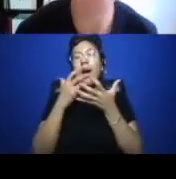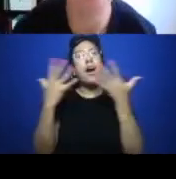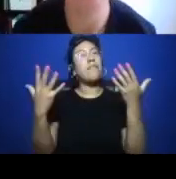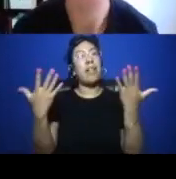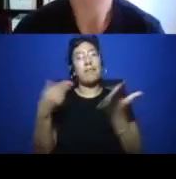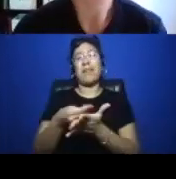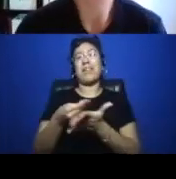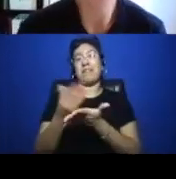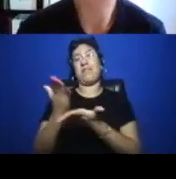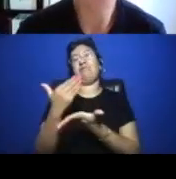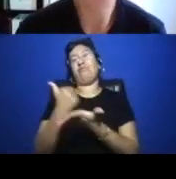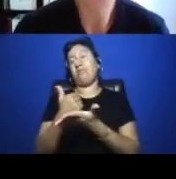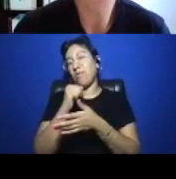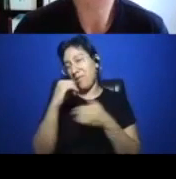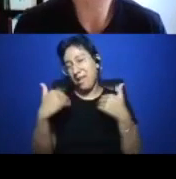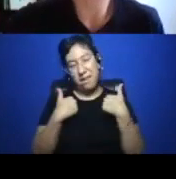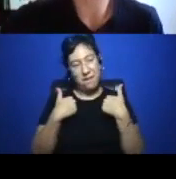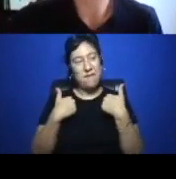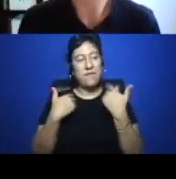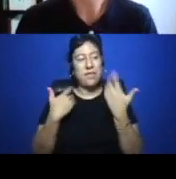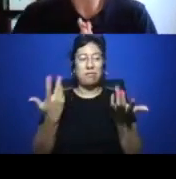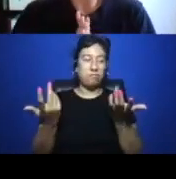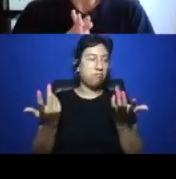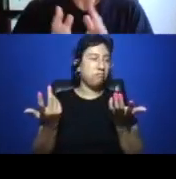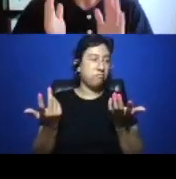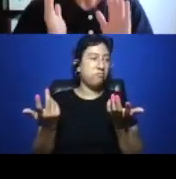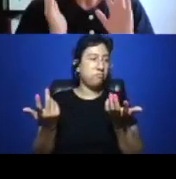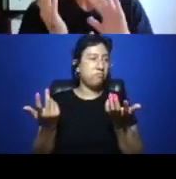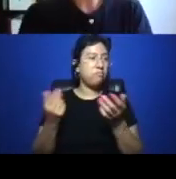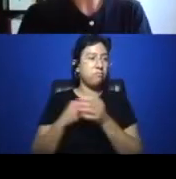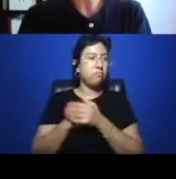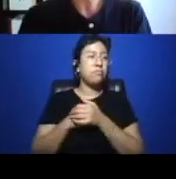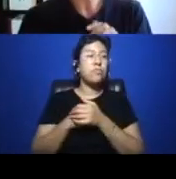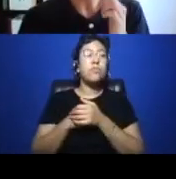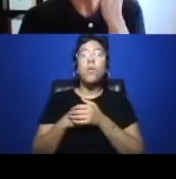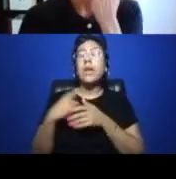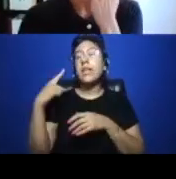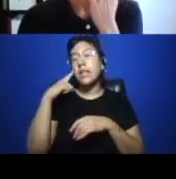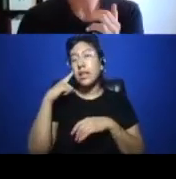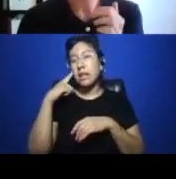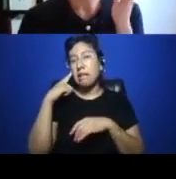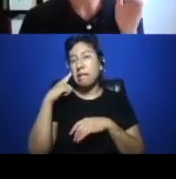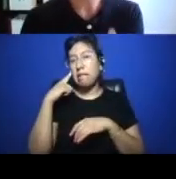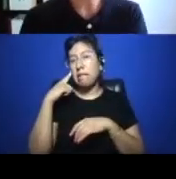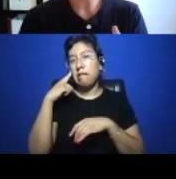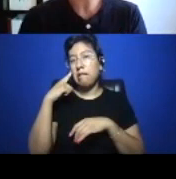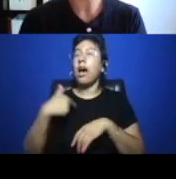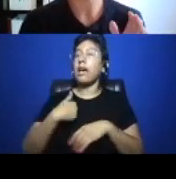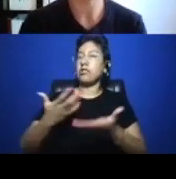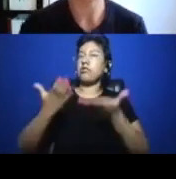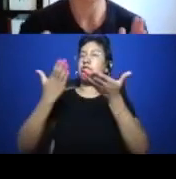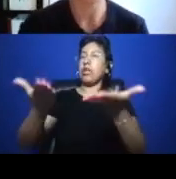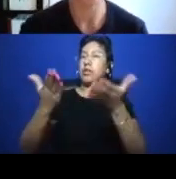no tenemos normalmente un presupuesto extra. Entonces, yo creo que en ese caso yo